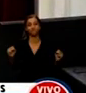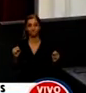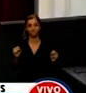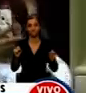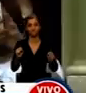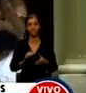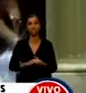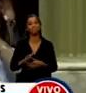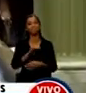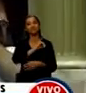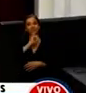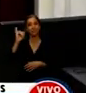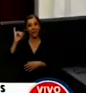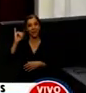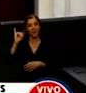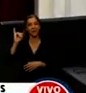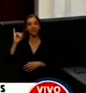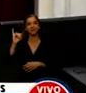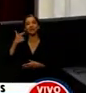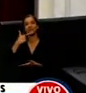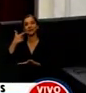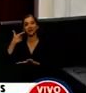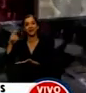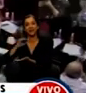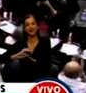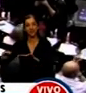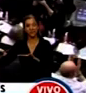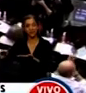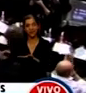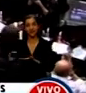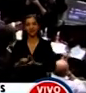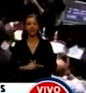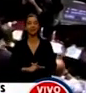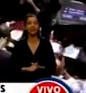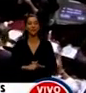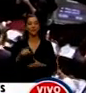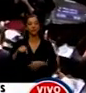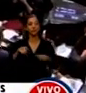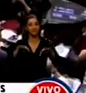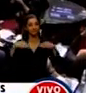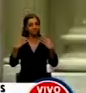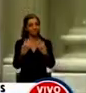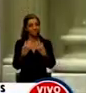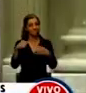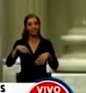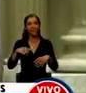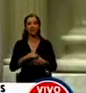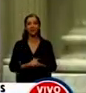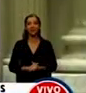el apoyo o las necesidades que surgen en una familia que presenta este tipo de situaciones,